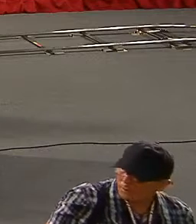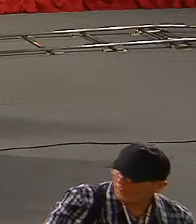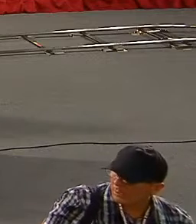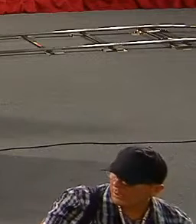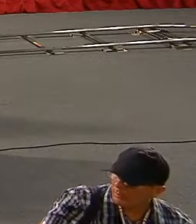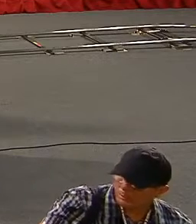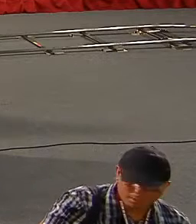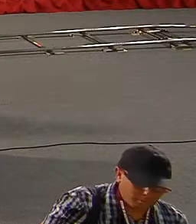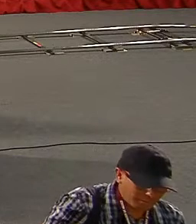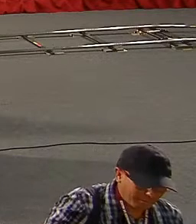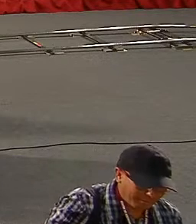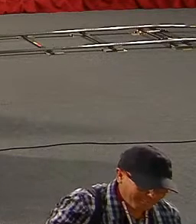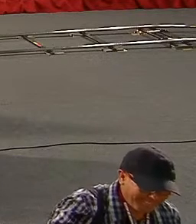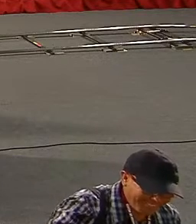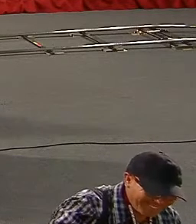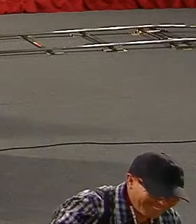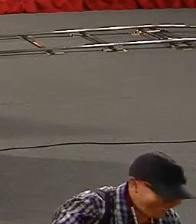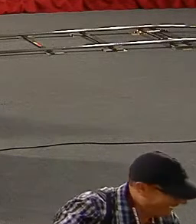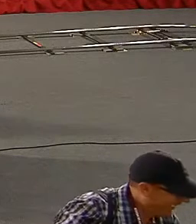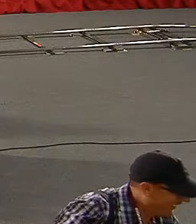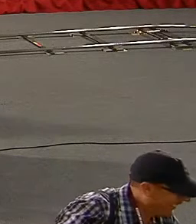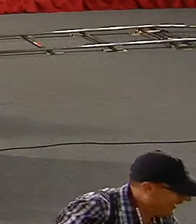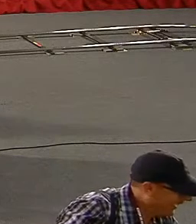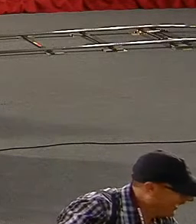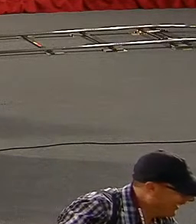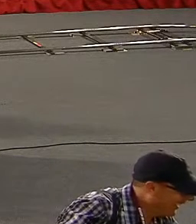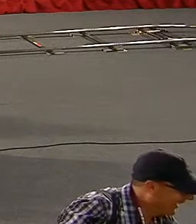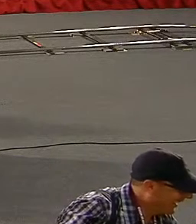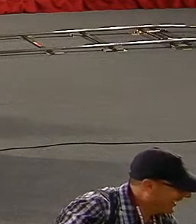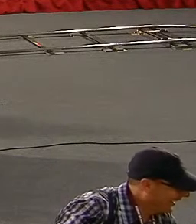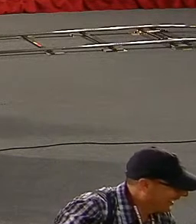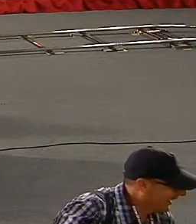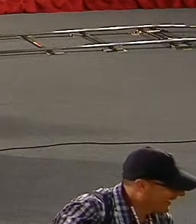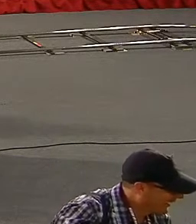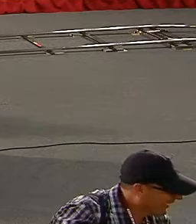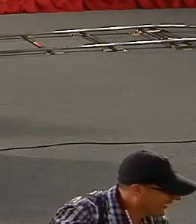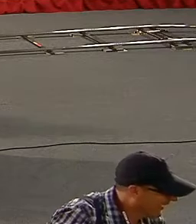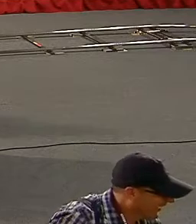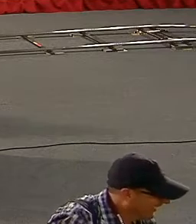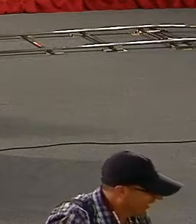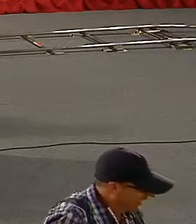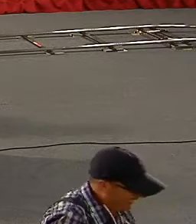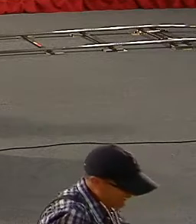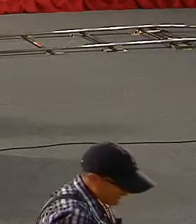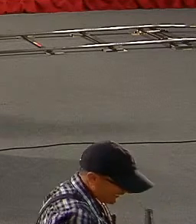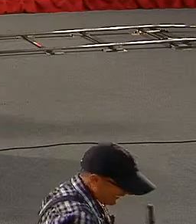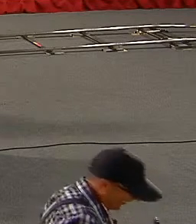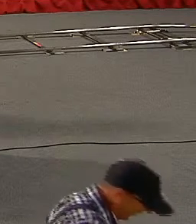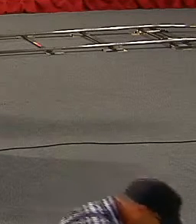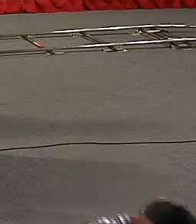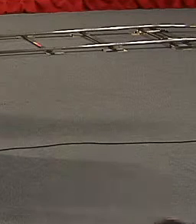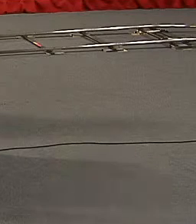motiva el amor a la vida, me motiva el amor a mi